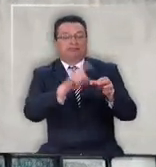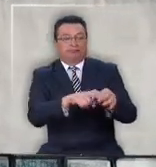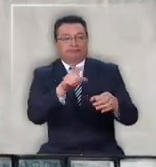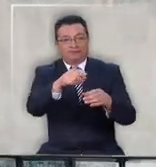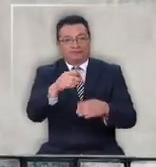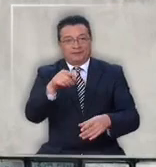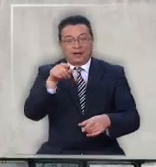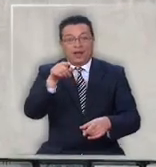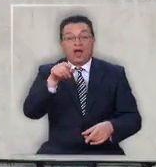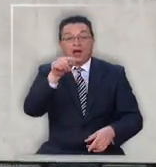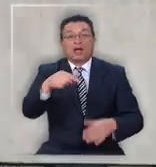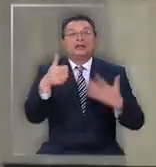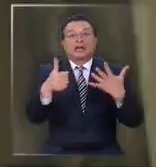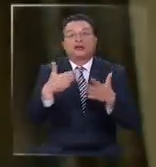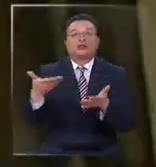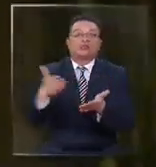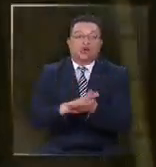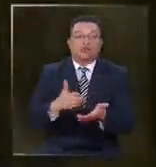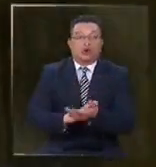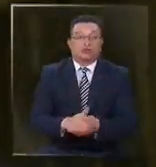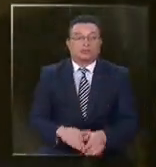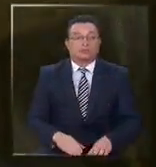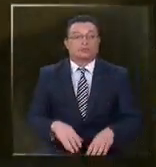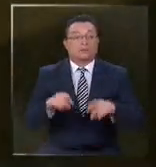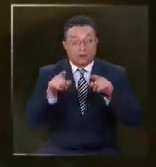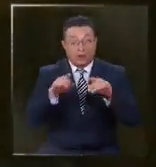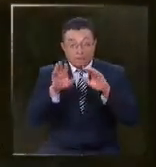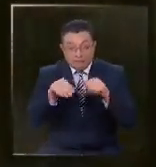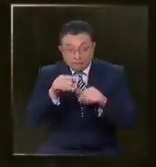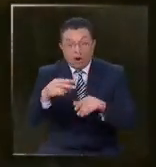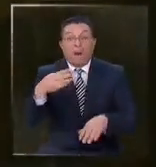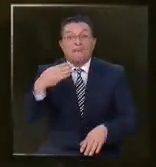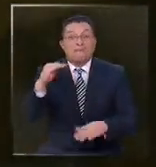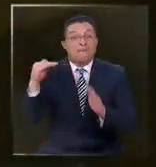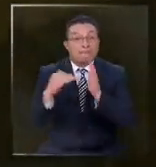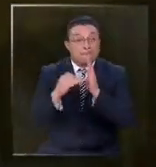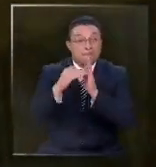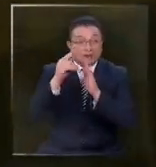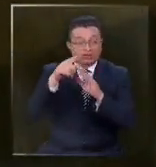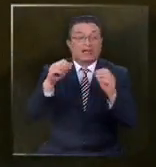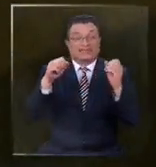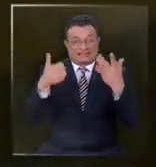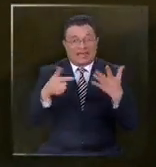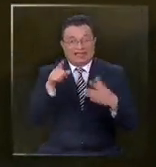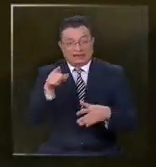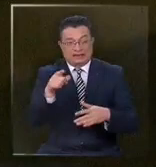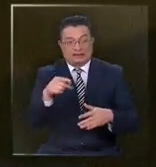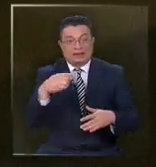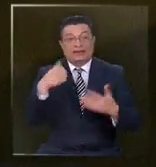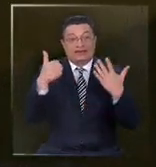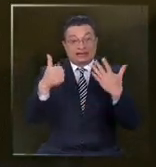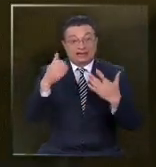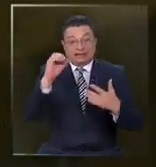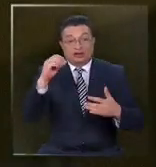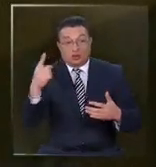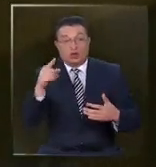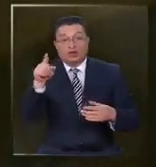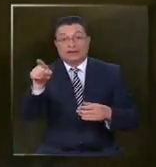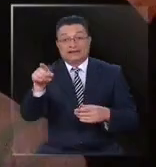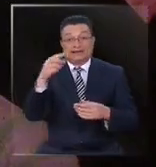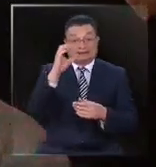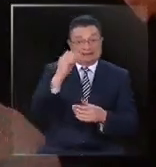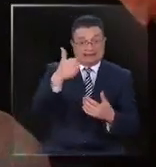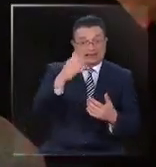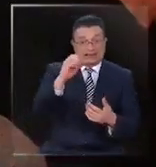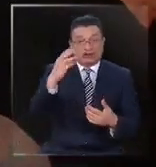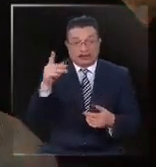sitio fallecieron los seis. Vivo en el mismo piso, en un piso en el 6, en el 6-1, y esto fue en el 6-3.